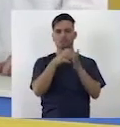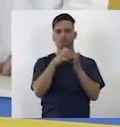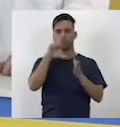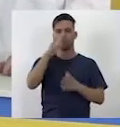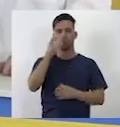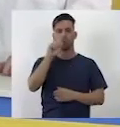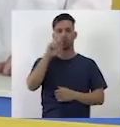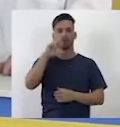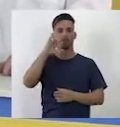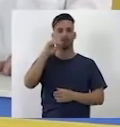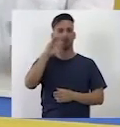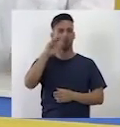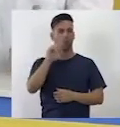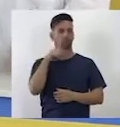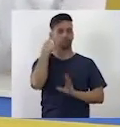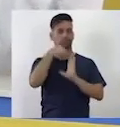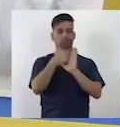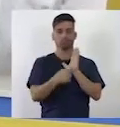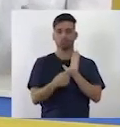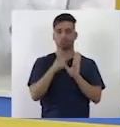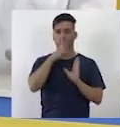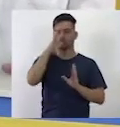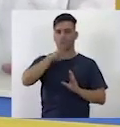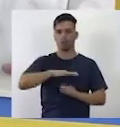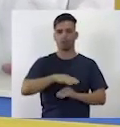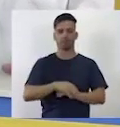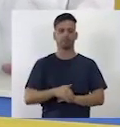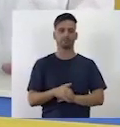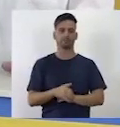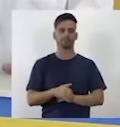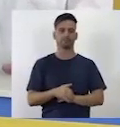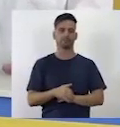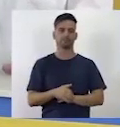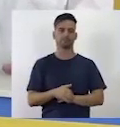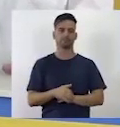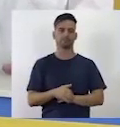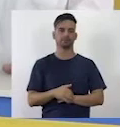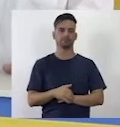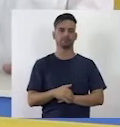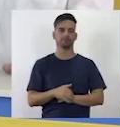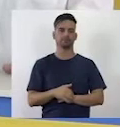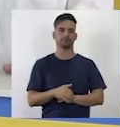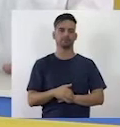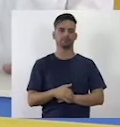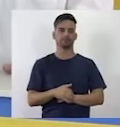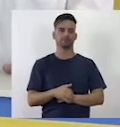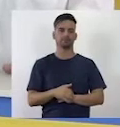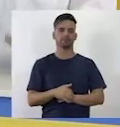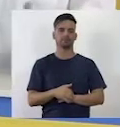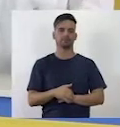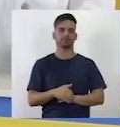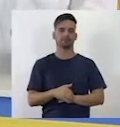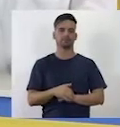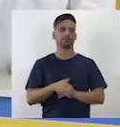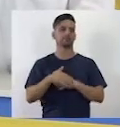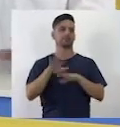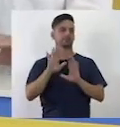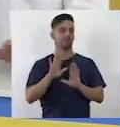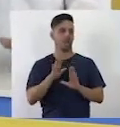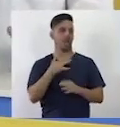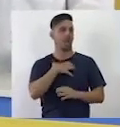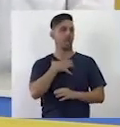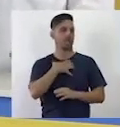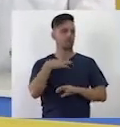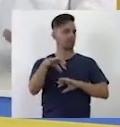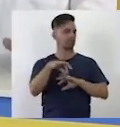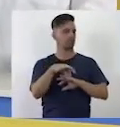características oxidante se comporta como un ácido frente a ese metal poco activo y no reacciona por lo tanto bien amigos bueno de que